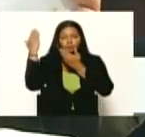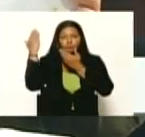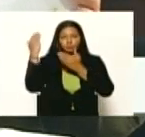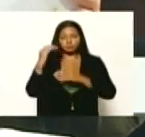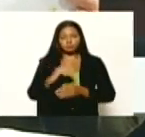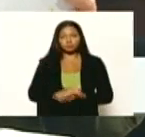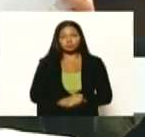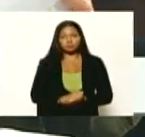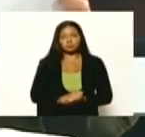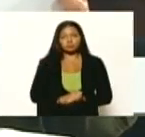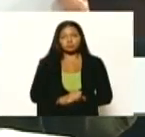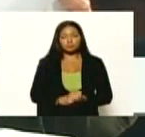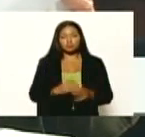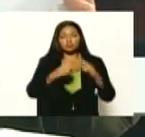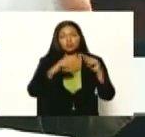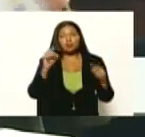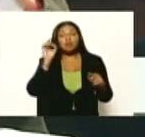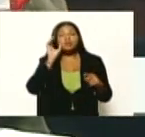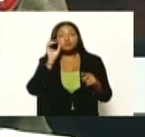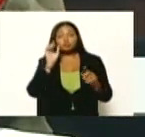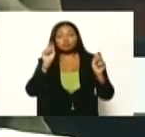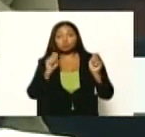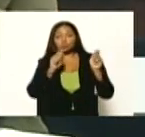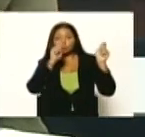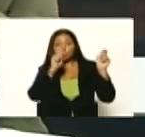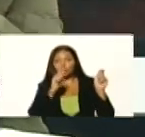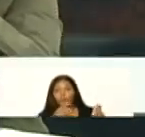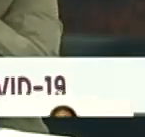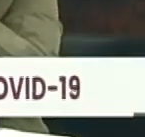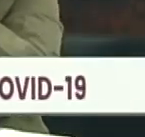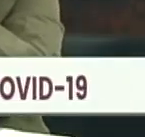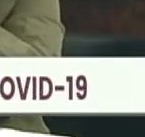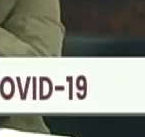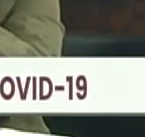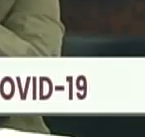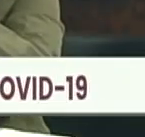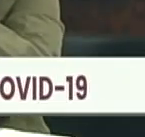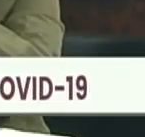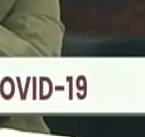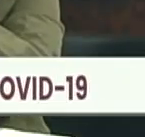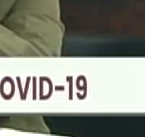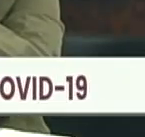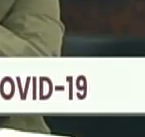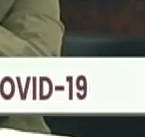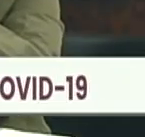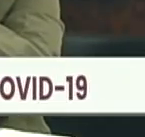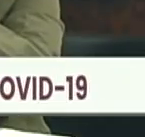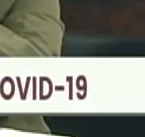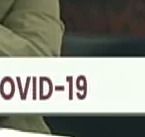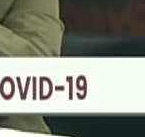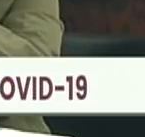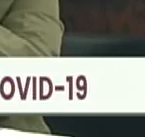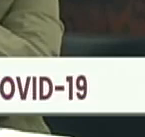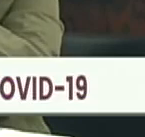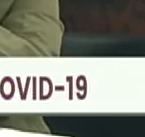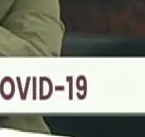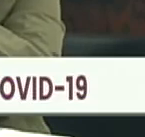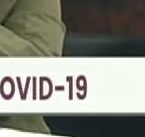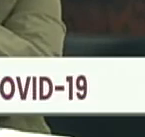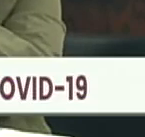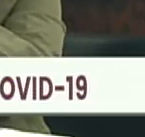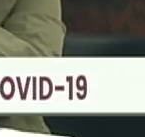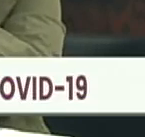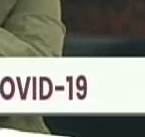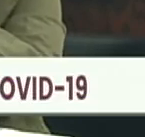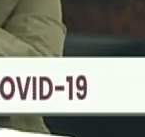curva azul. Tiene que subirlo un poquito más. En la curva azul se puede ver, se puede apreciar el Reino Unido cómo se